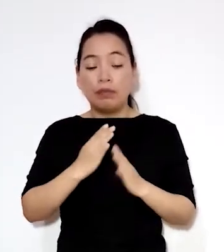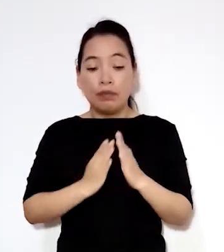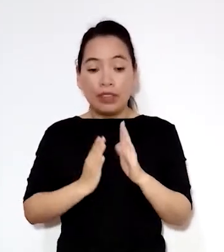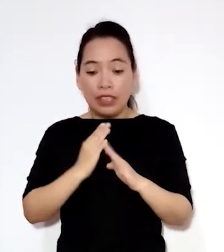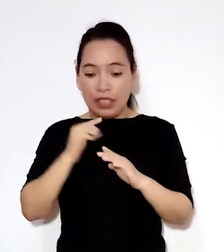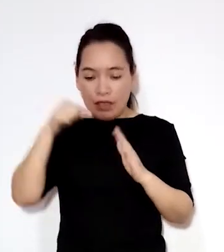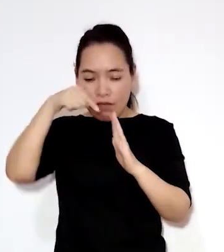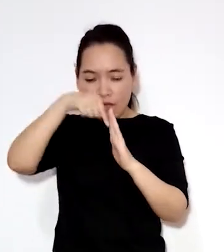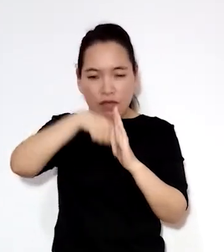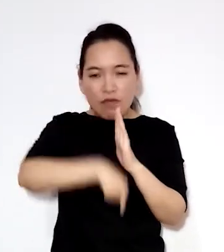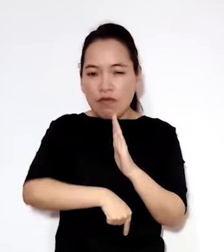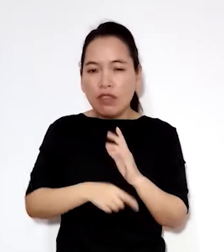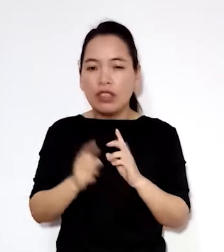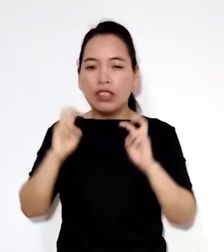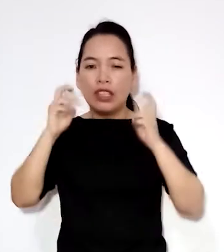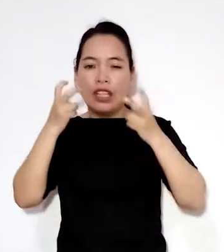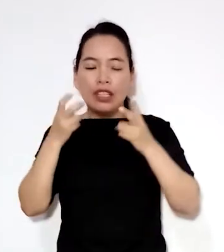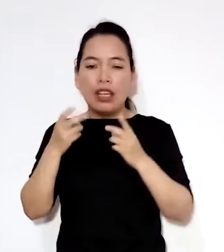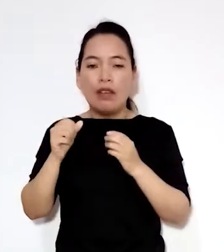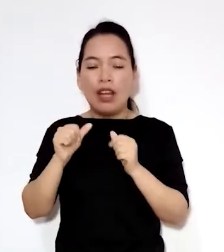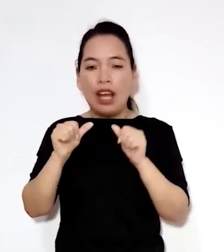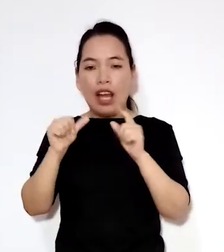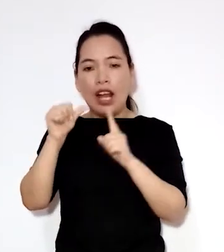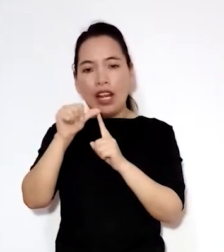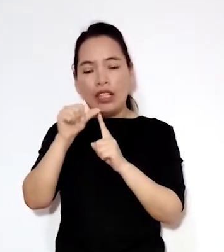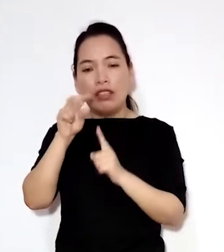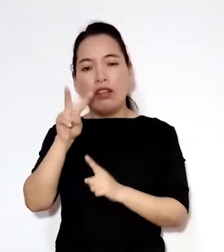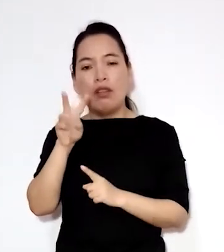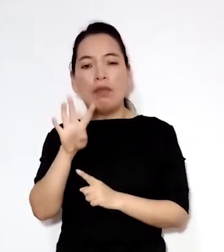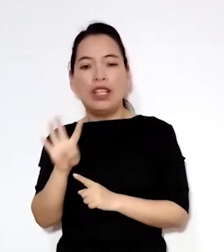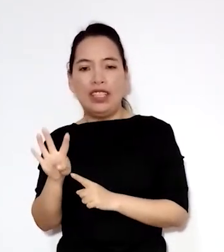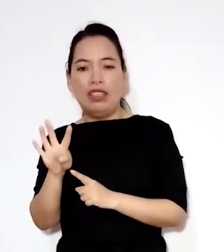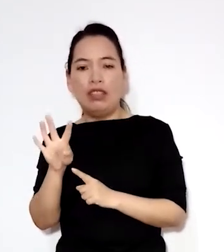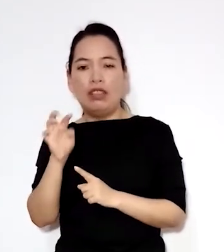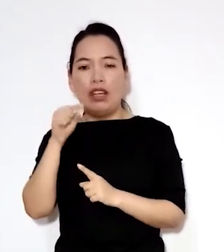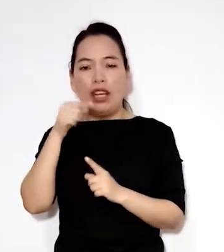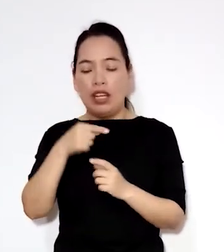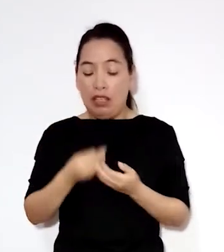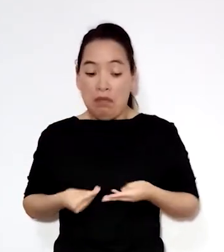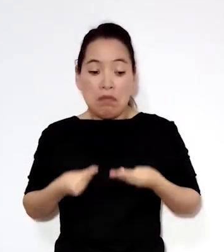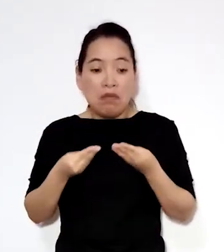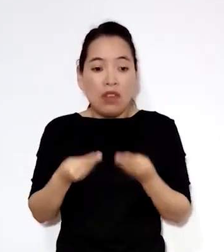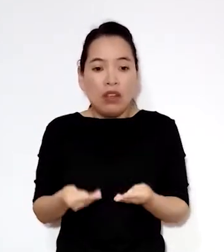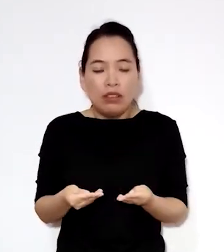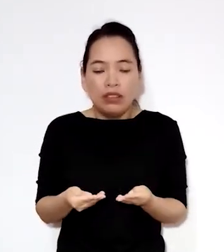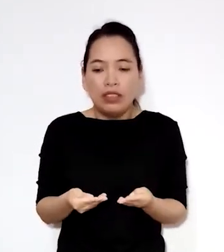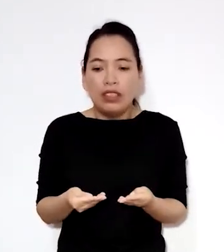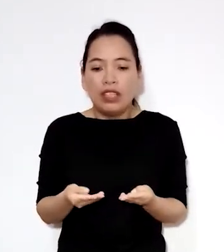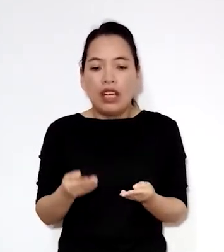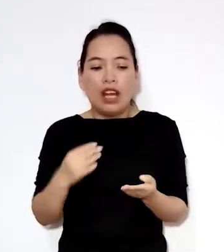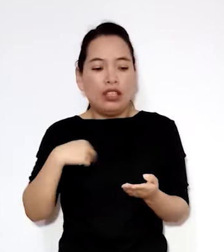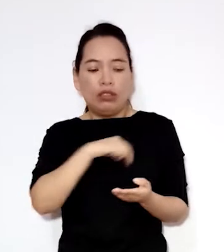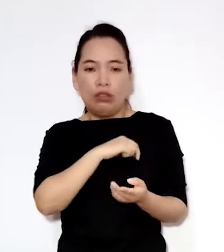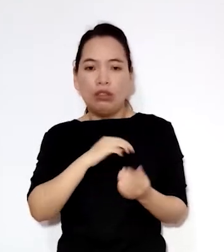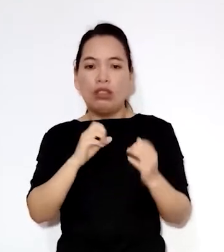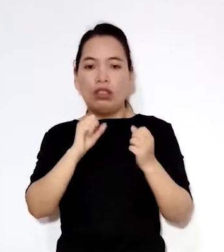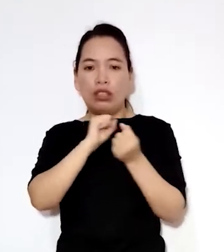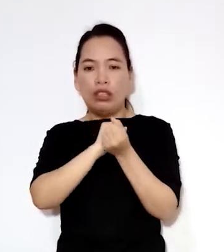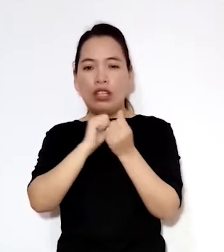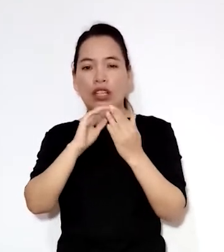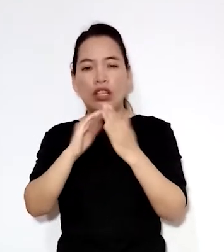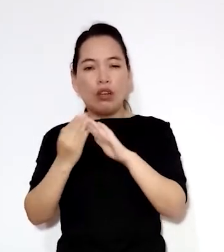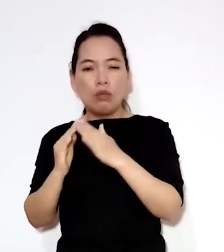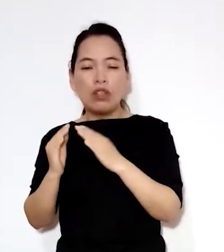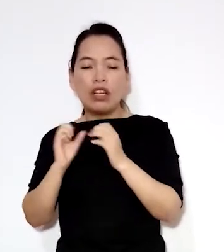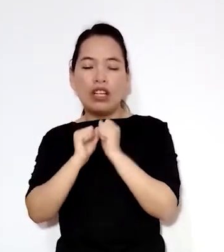detallar y profundizar el artículo 24 y nos da, digamos, a la sociedad civil, pero